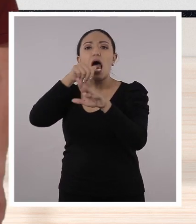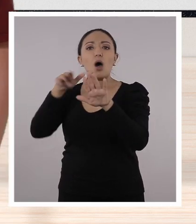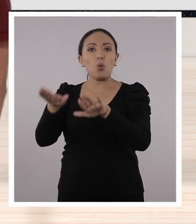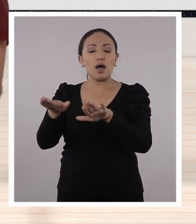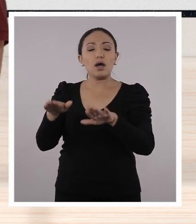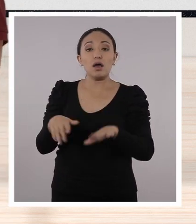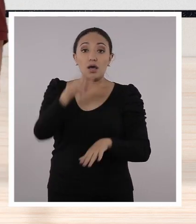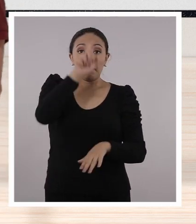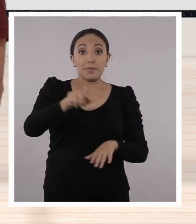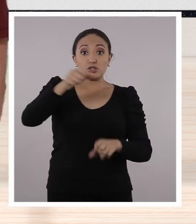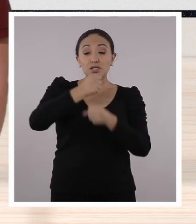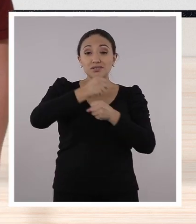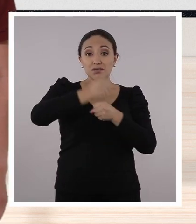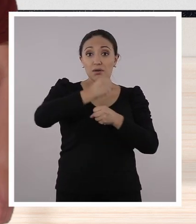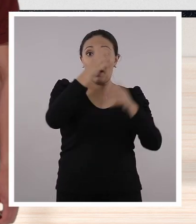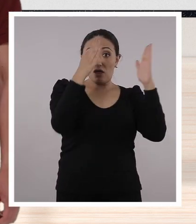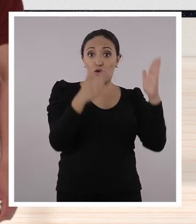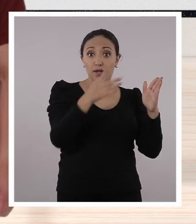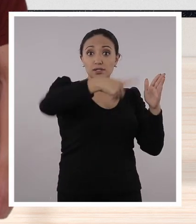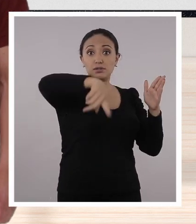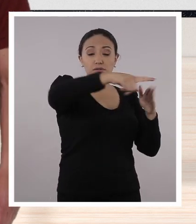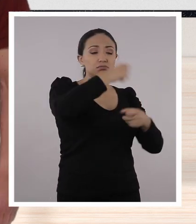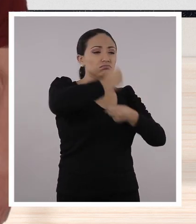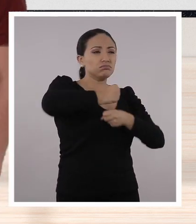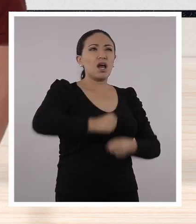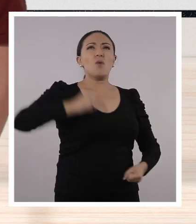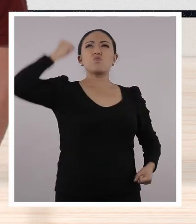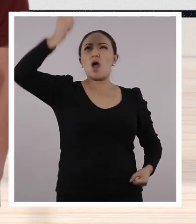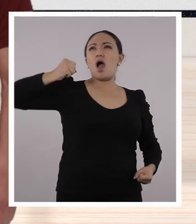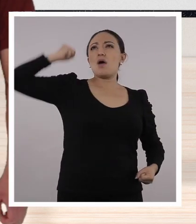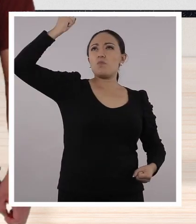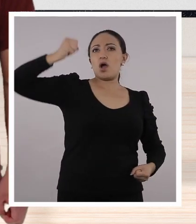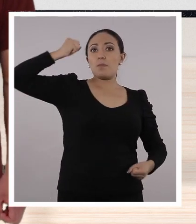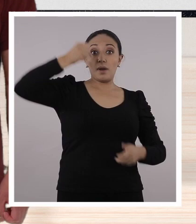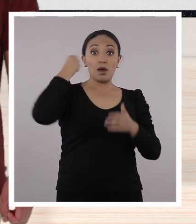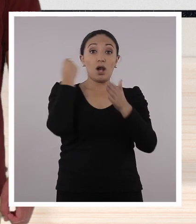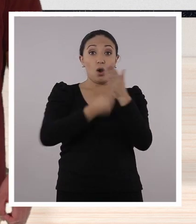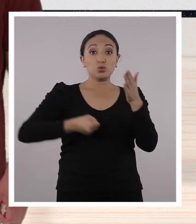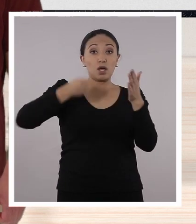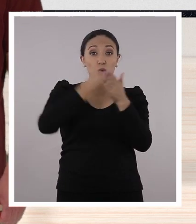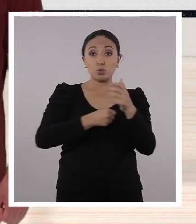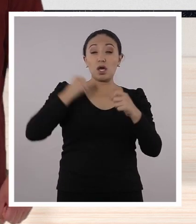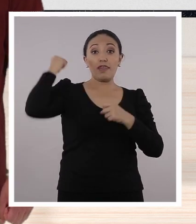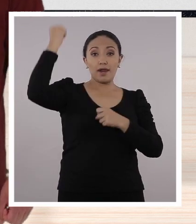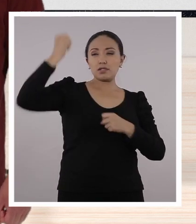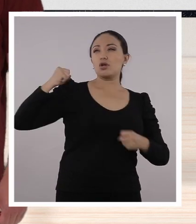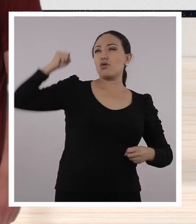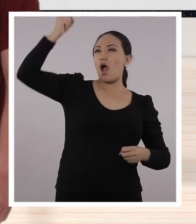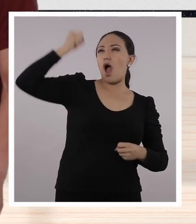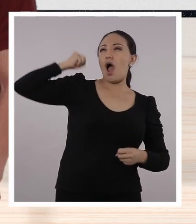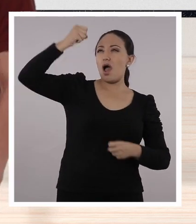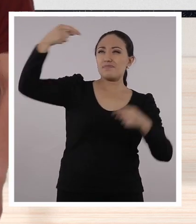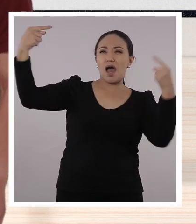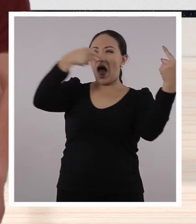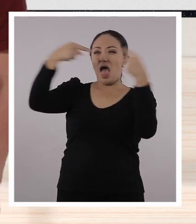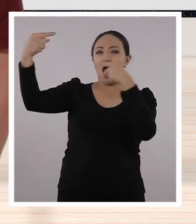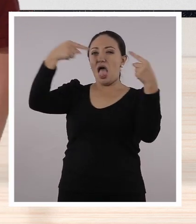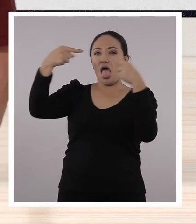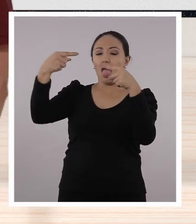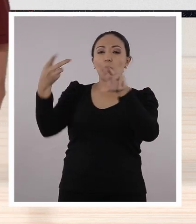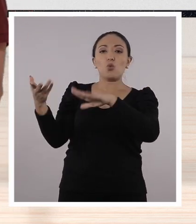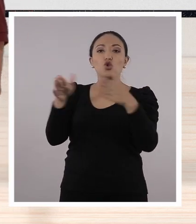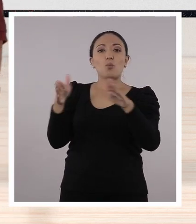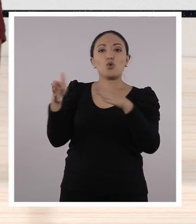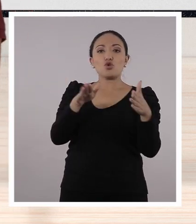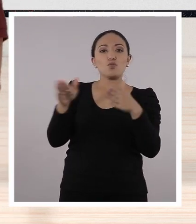una masacre de trabajadores. Pasó que los trabajadores salieron a reclamar sus derechos y tuvieron ahí un